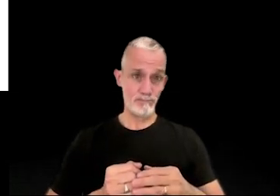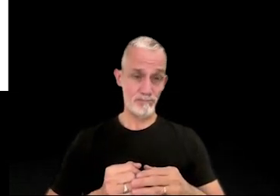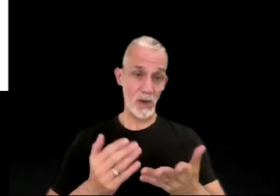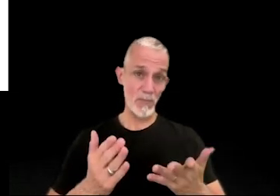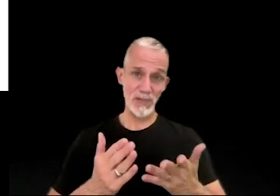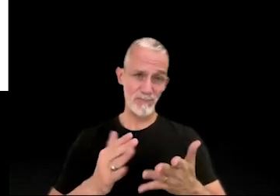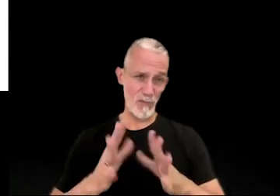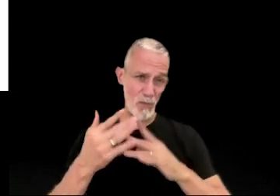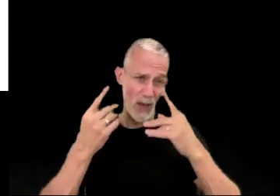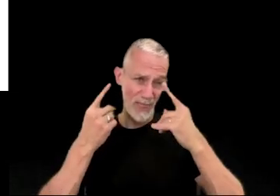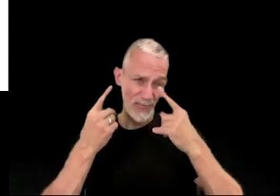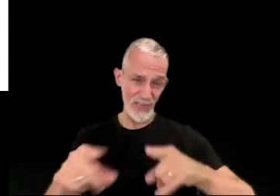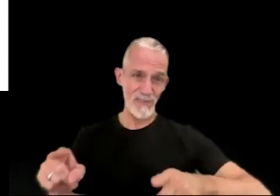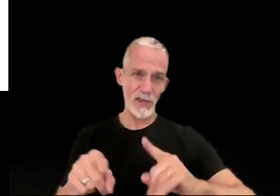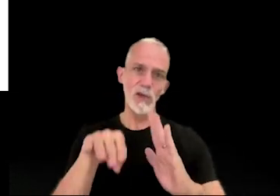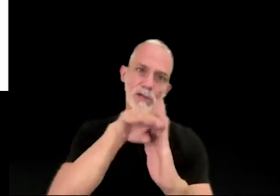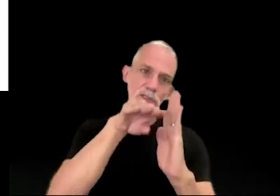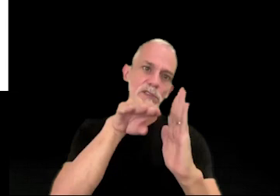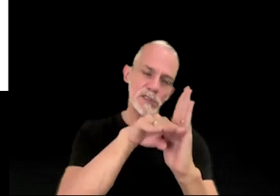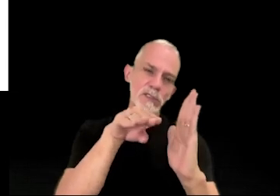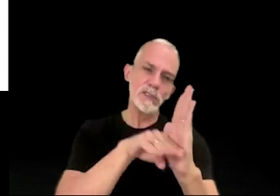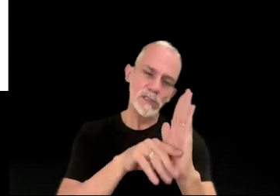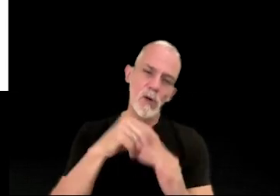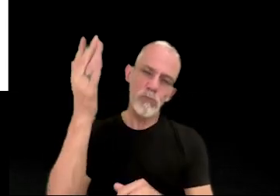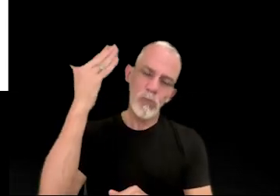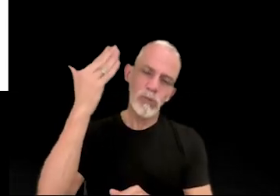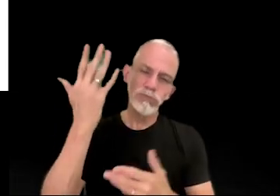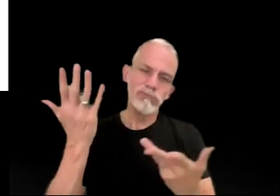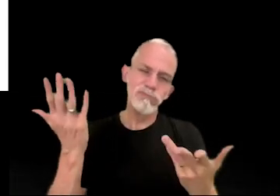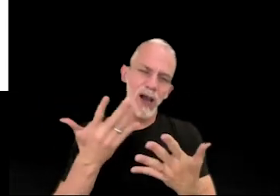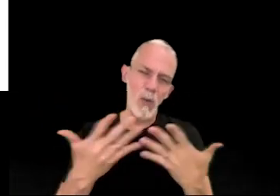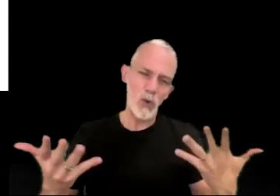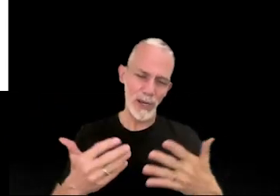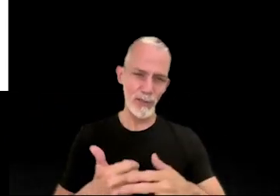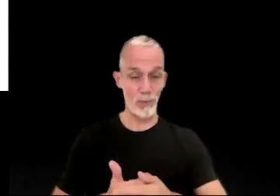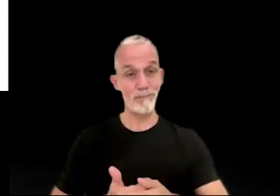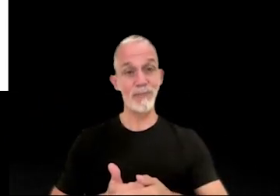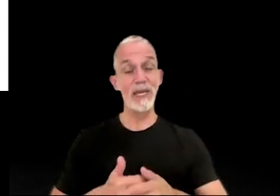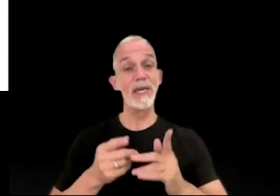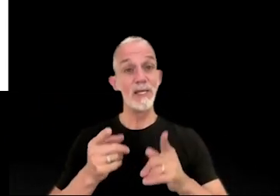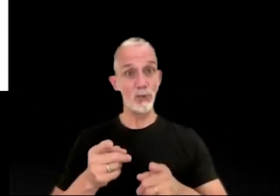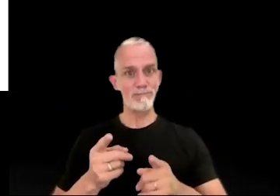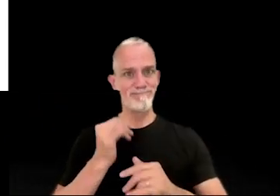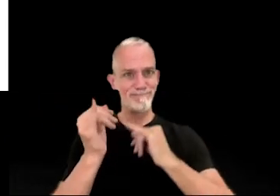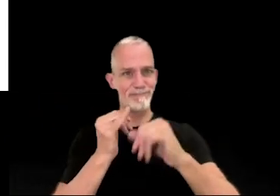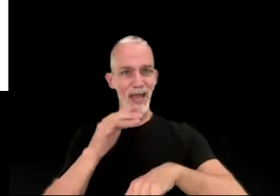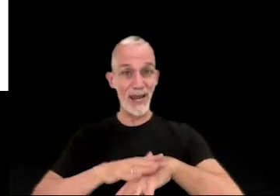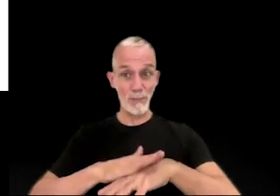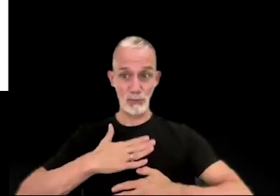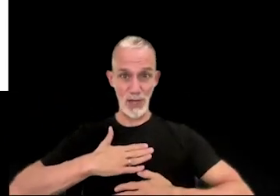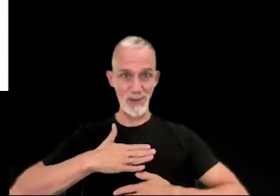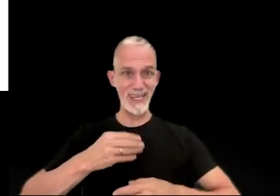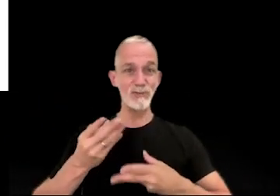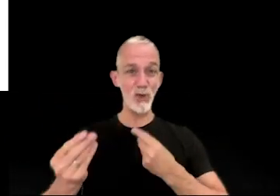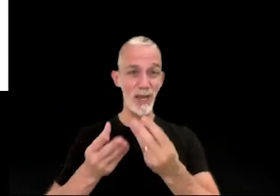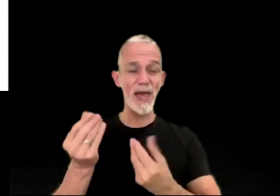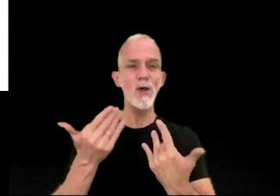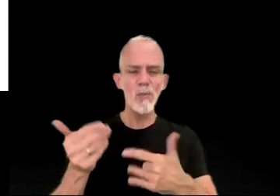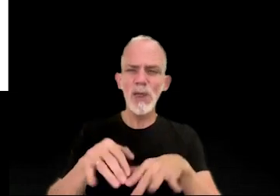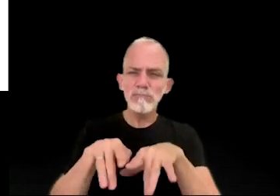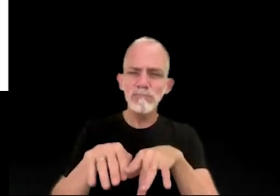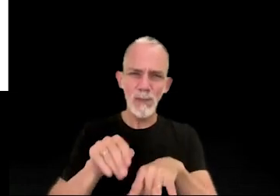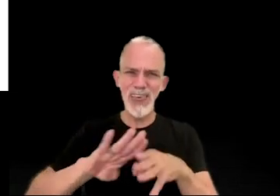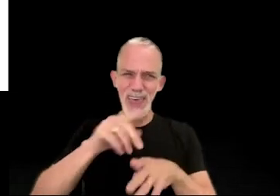distinta y no tradicional la exposición. Bueno, entonces les decía que el responsable solidario podría ingresar por el deudor